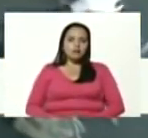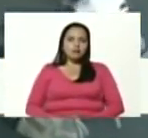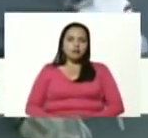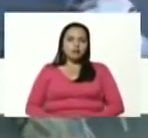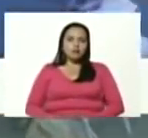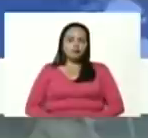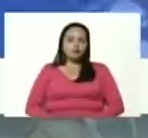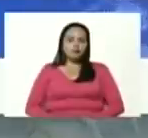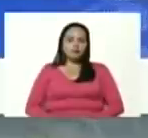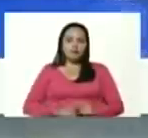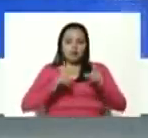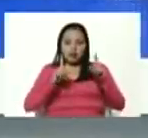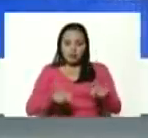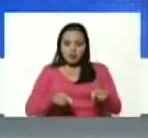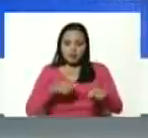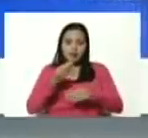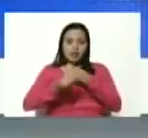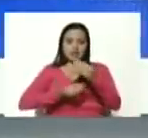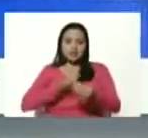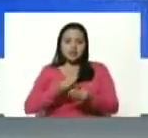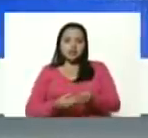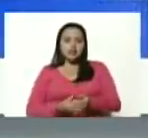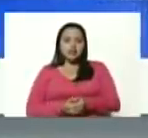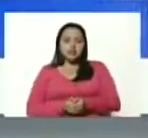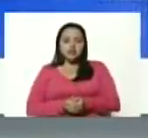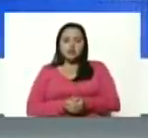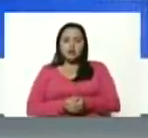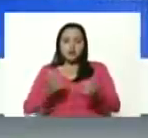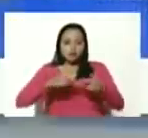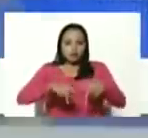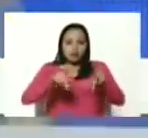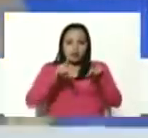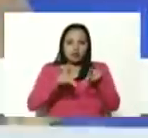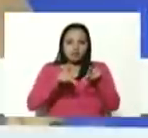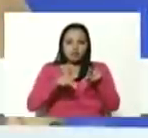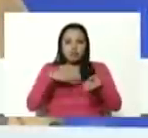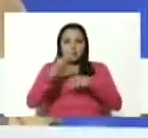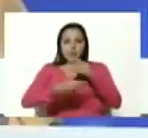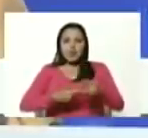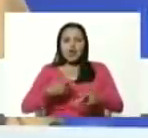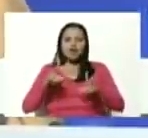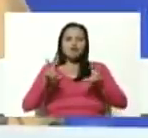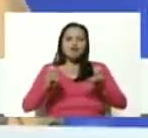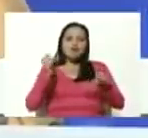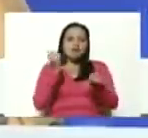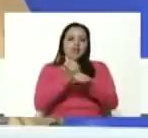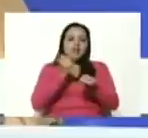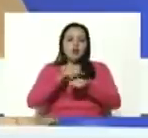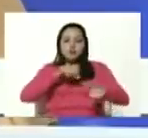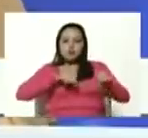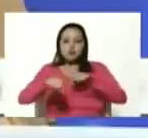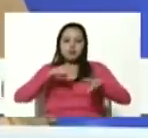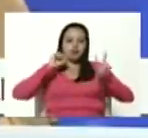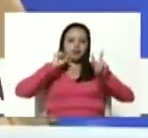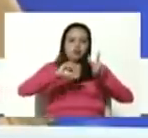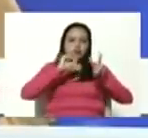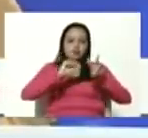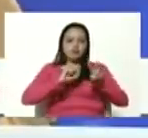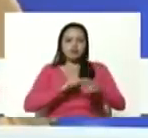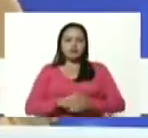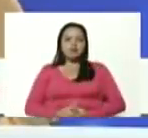aprovechar para darle una nueva tarea al movimiento Somos Venezuela,